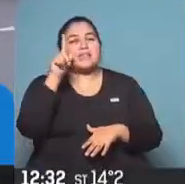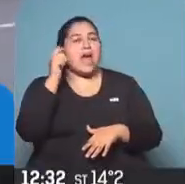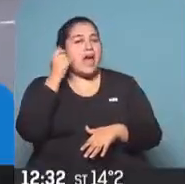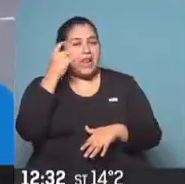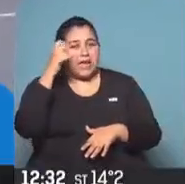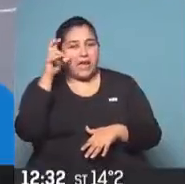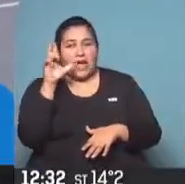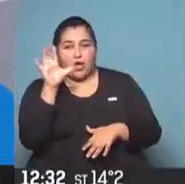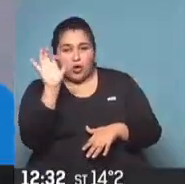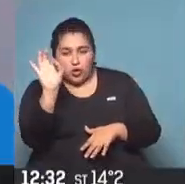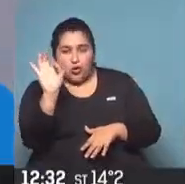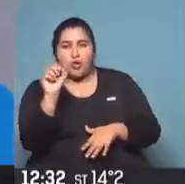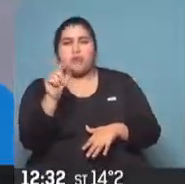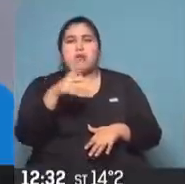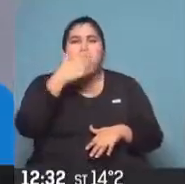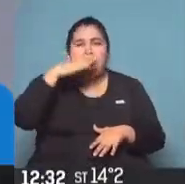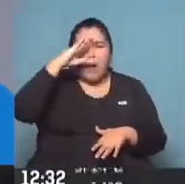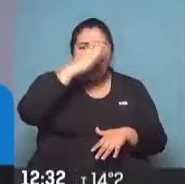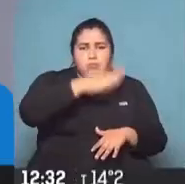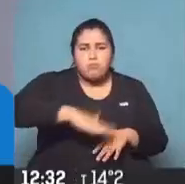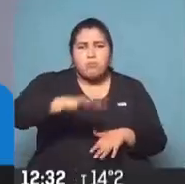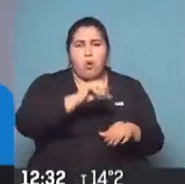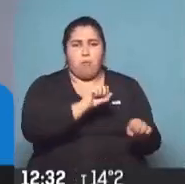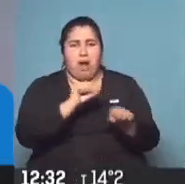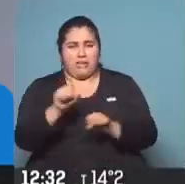siempre de mayo al condado